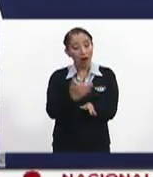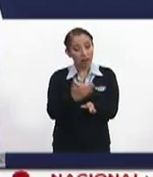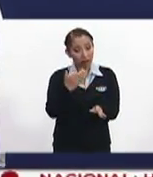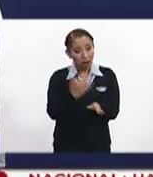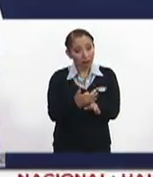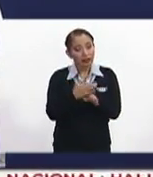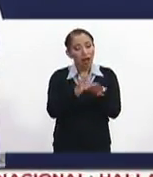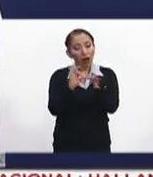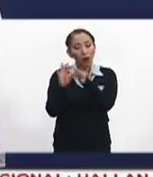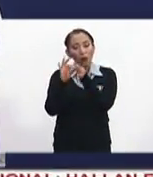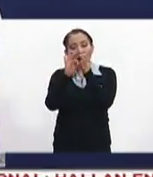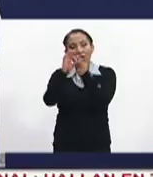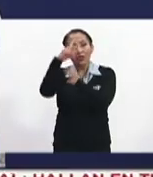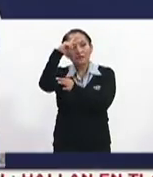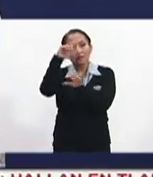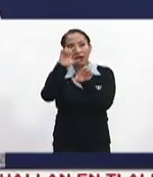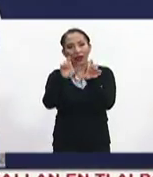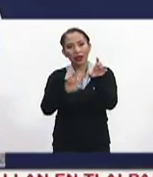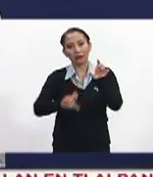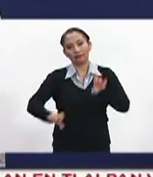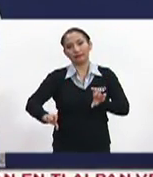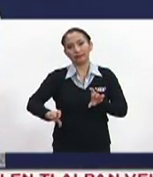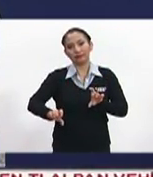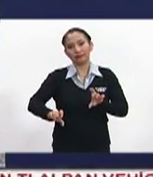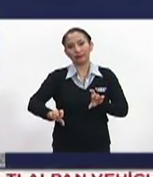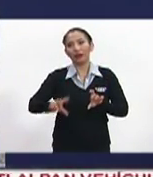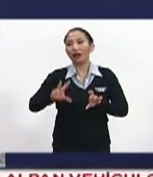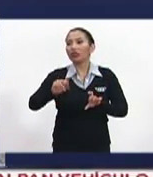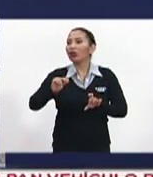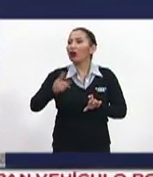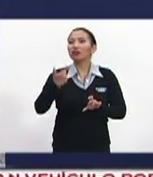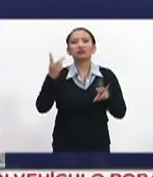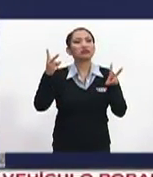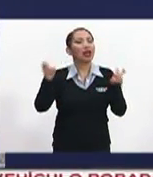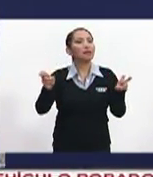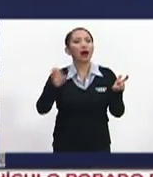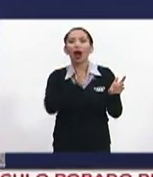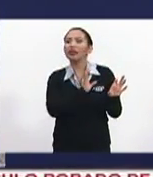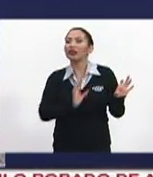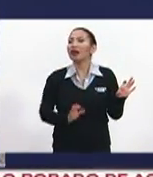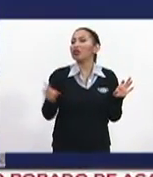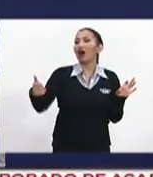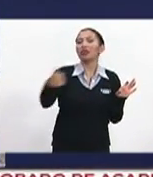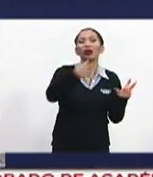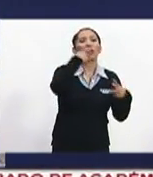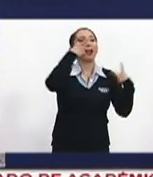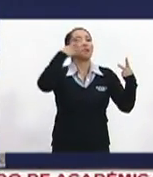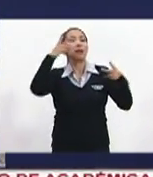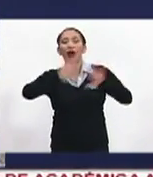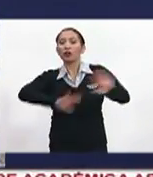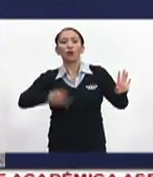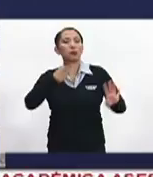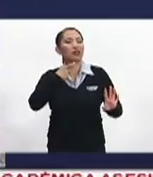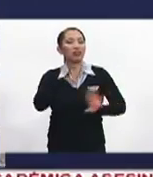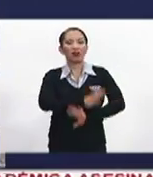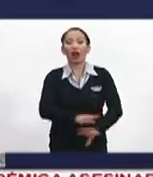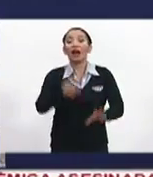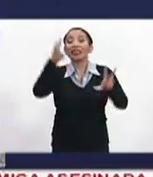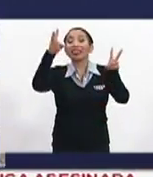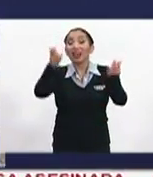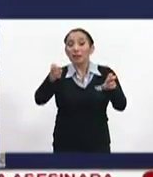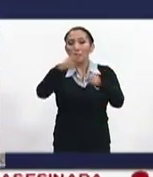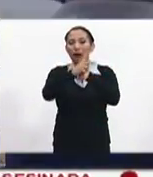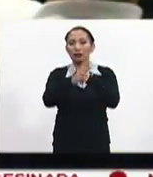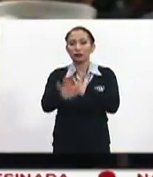momento de unidad nacional. Este no es un tema de campañas, no es un tema político, es un tema